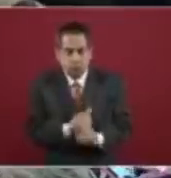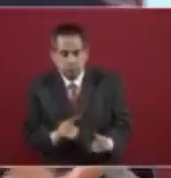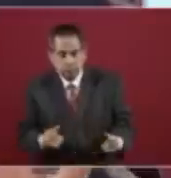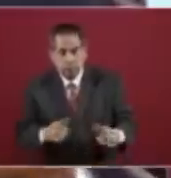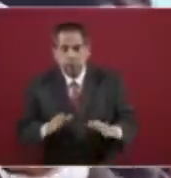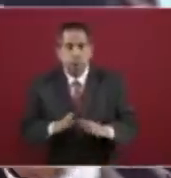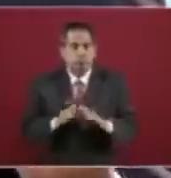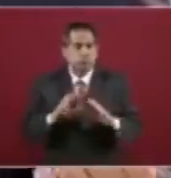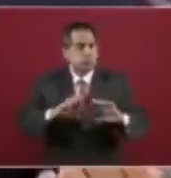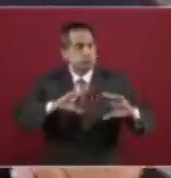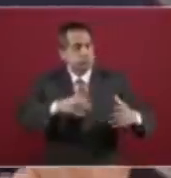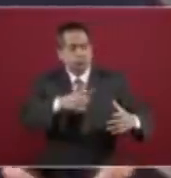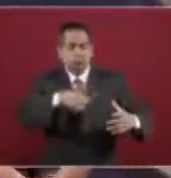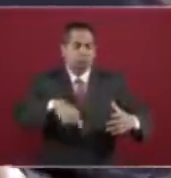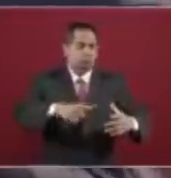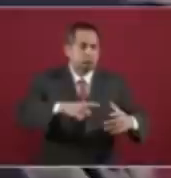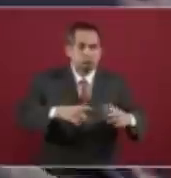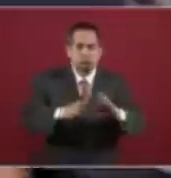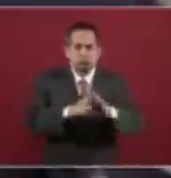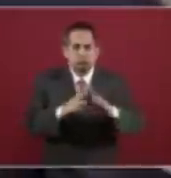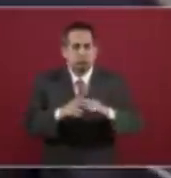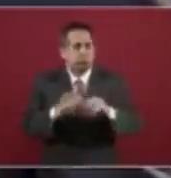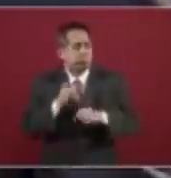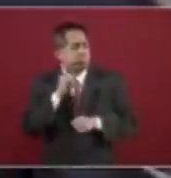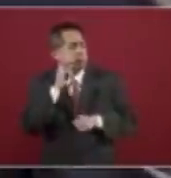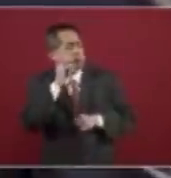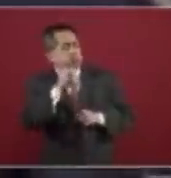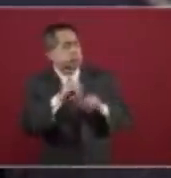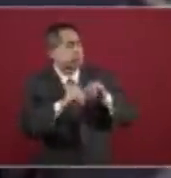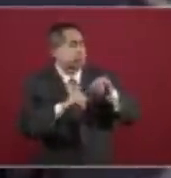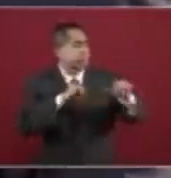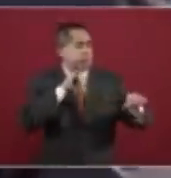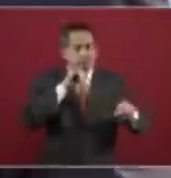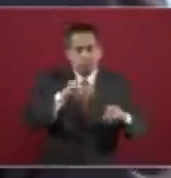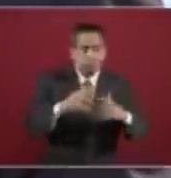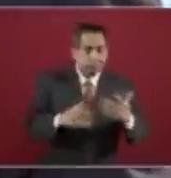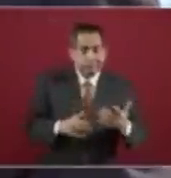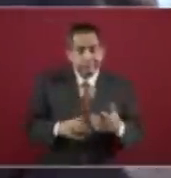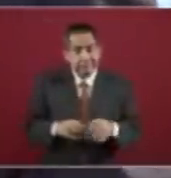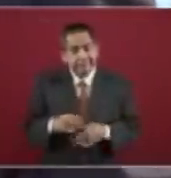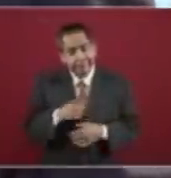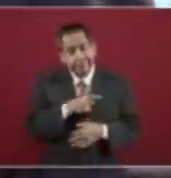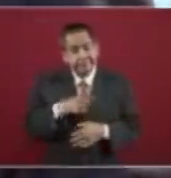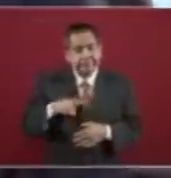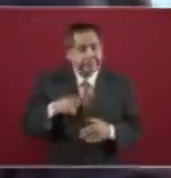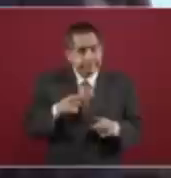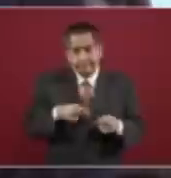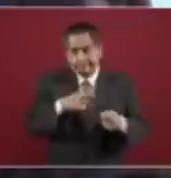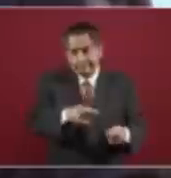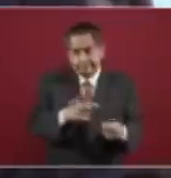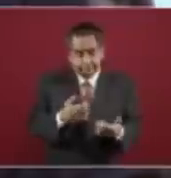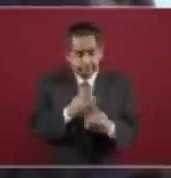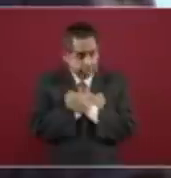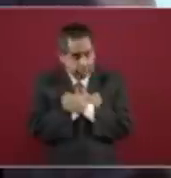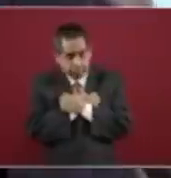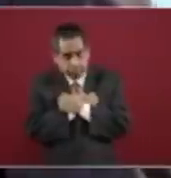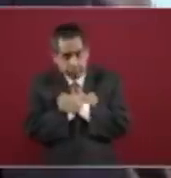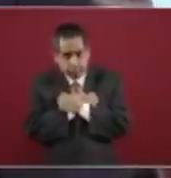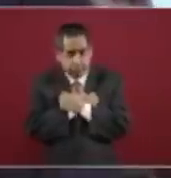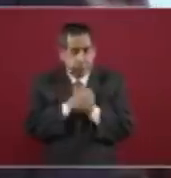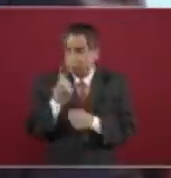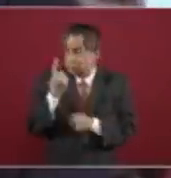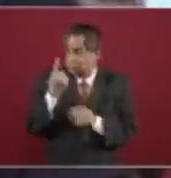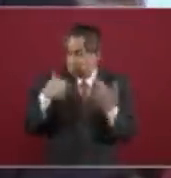de comunidades apartadas que tienen que recibir educación con un